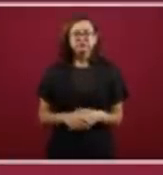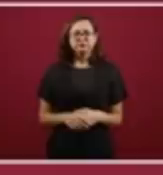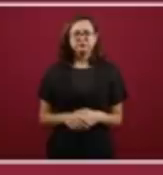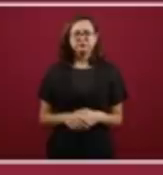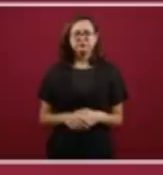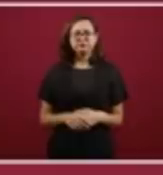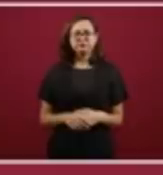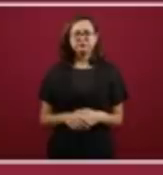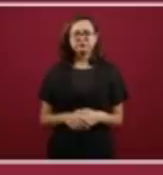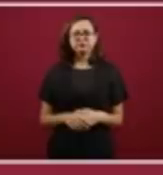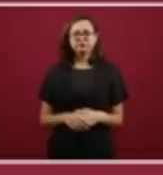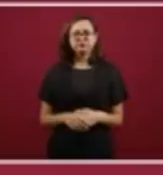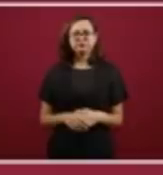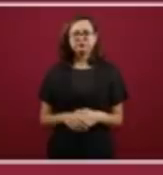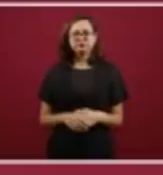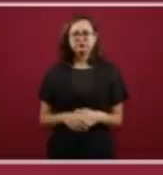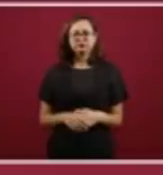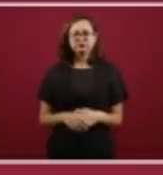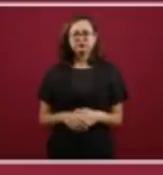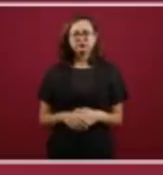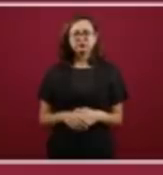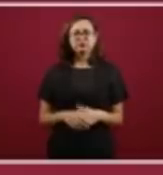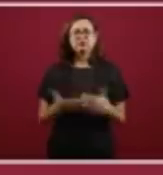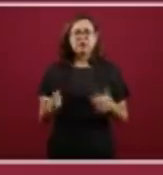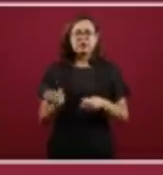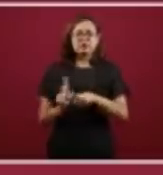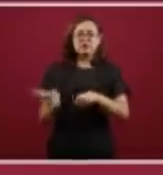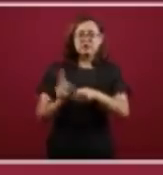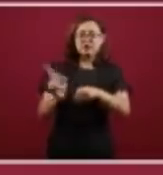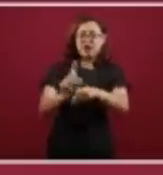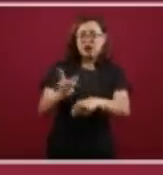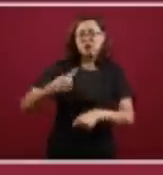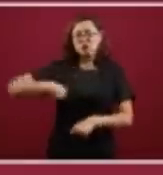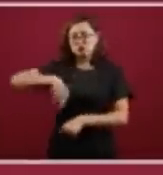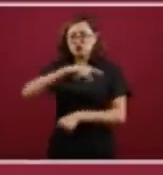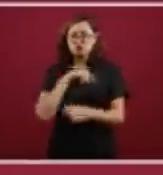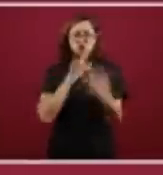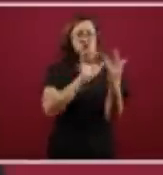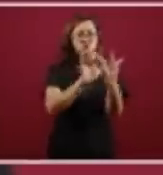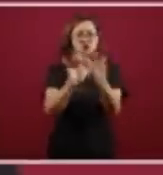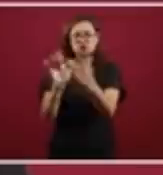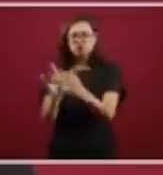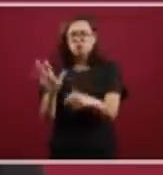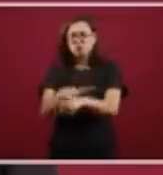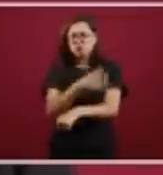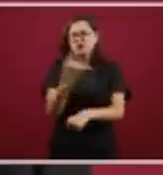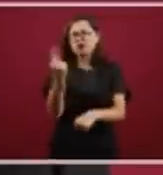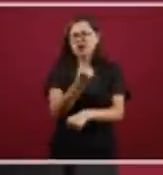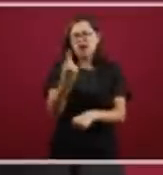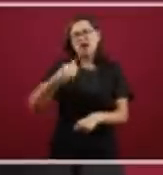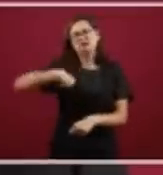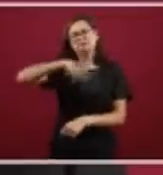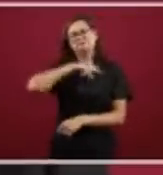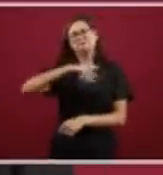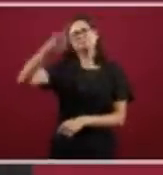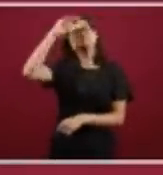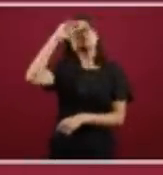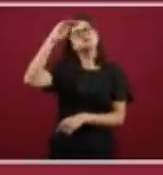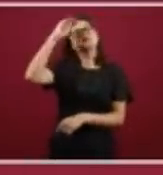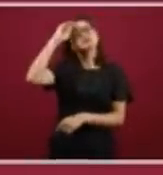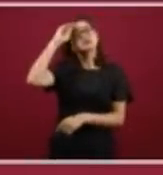pensamos en comunicarnos todos los días, estamos pensando en